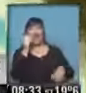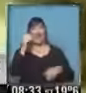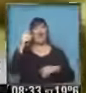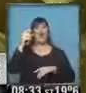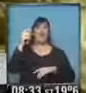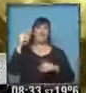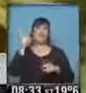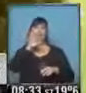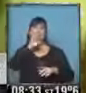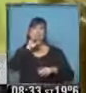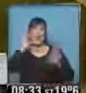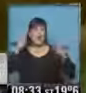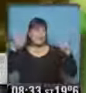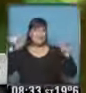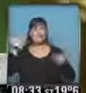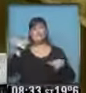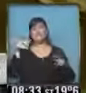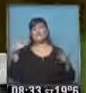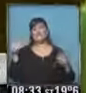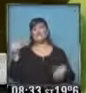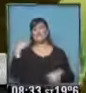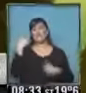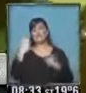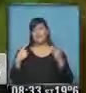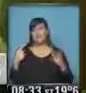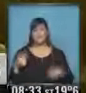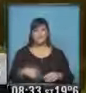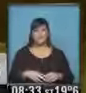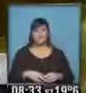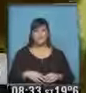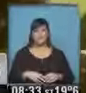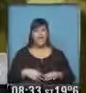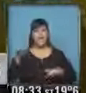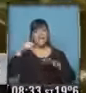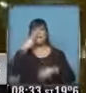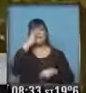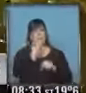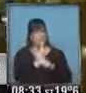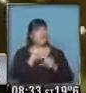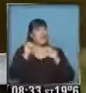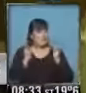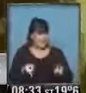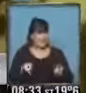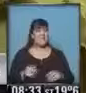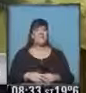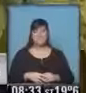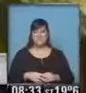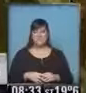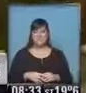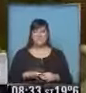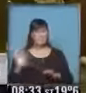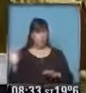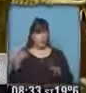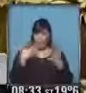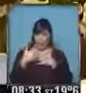flores, cisnes, palomas, tenemos todos estos dibujos que podemos hacer. Hasta a veces hacemos perritos que nos animamos a hacer también. Y todo a